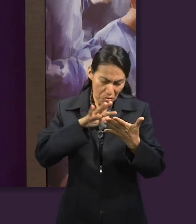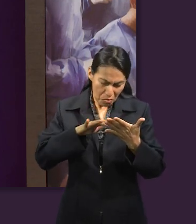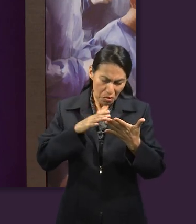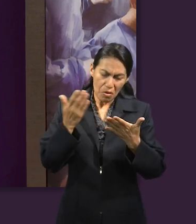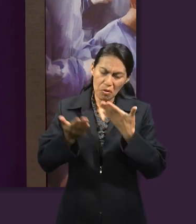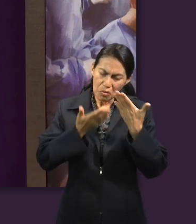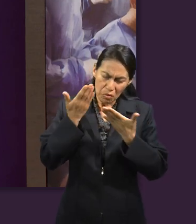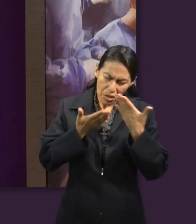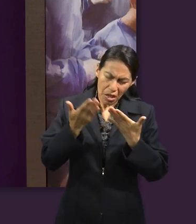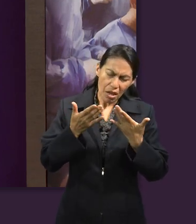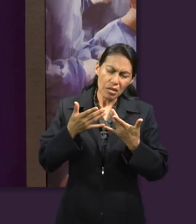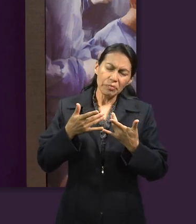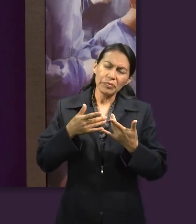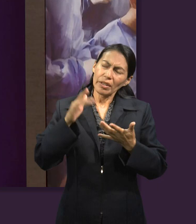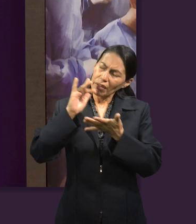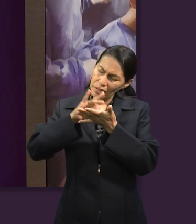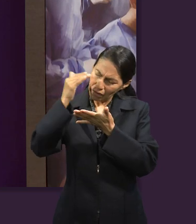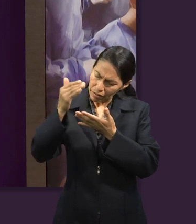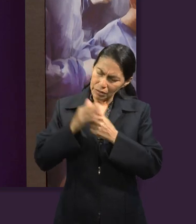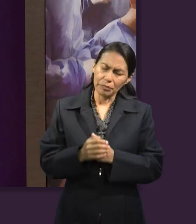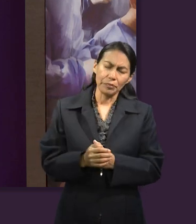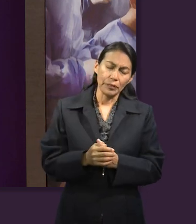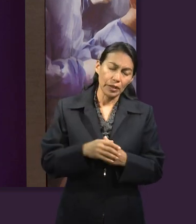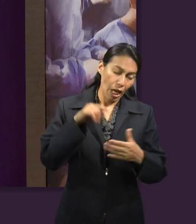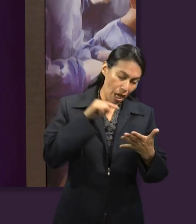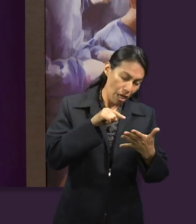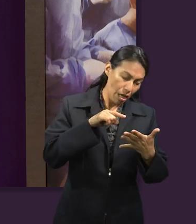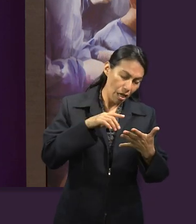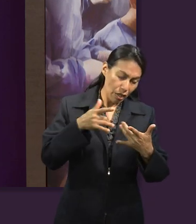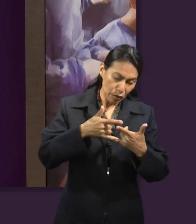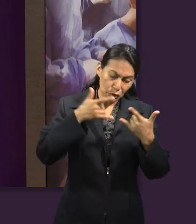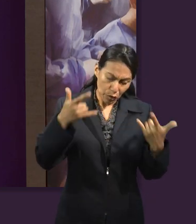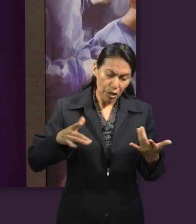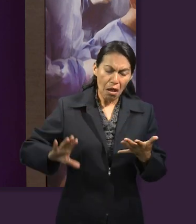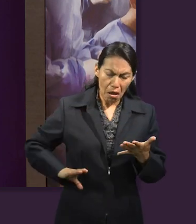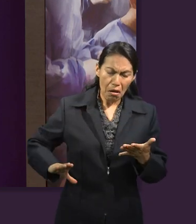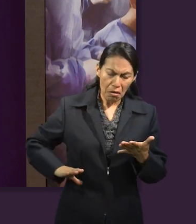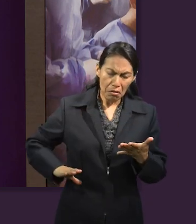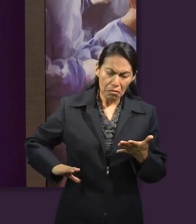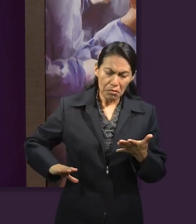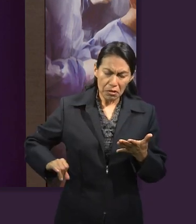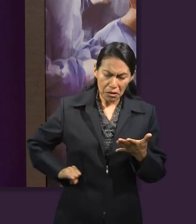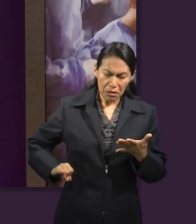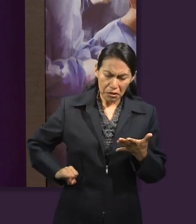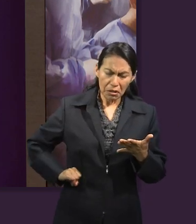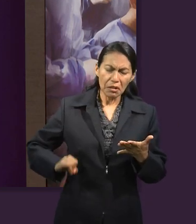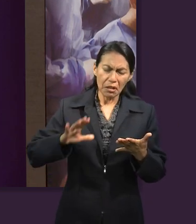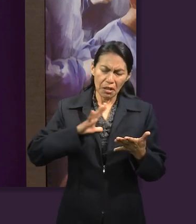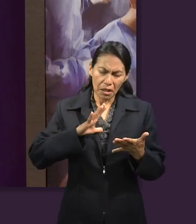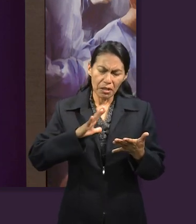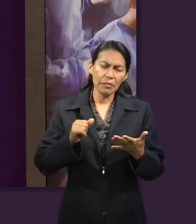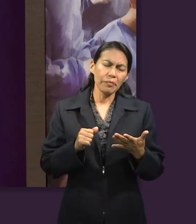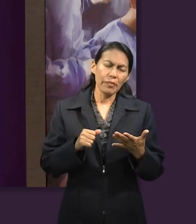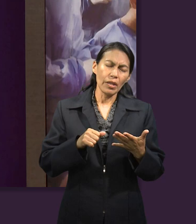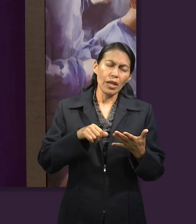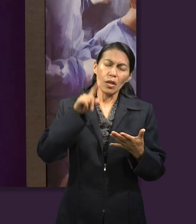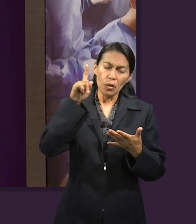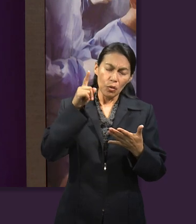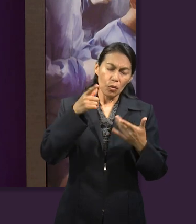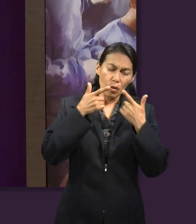no sólo es una historia que está allí y que puede sonar interesante sino porque a través de ella